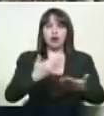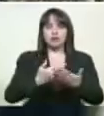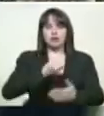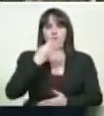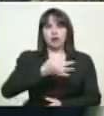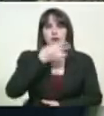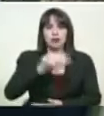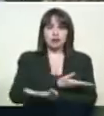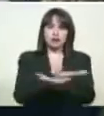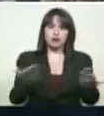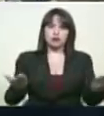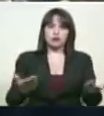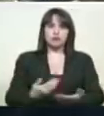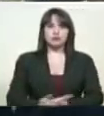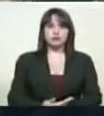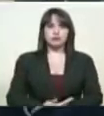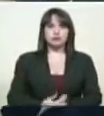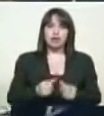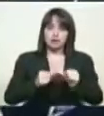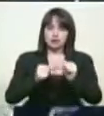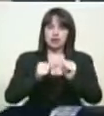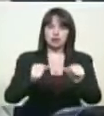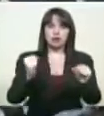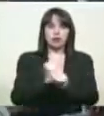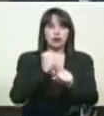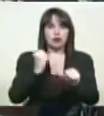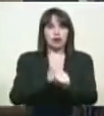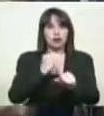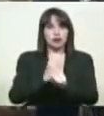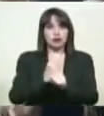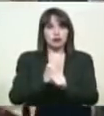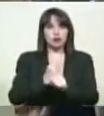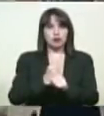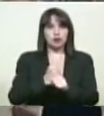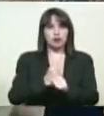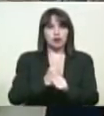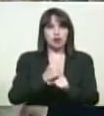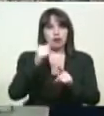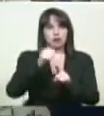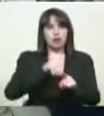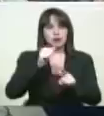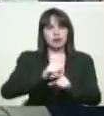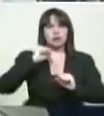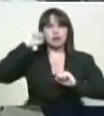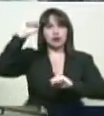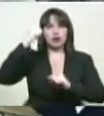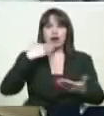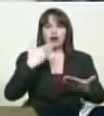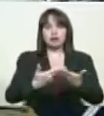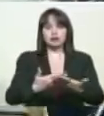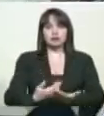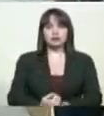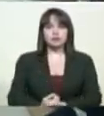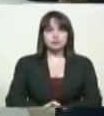tardes a toda venezuela seguimos el trabajo en batalla y en victoria gracias